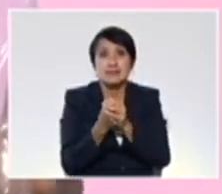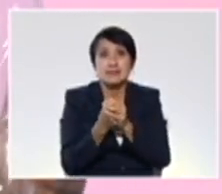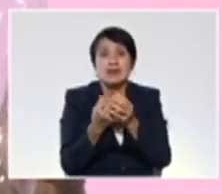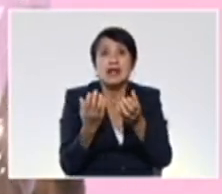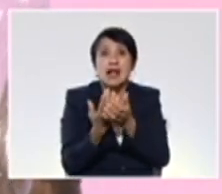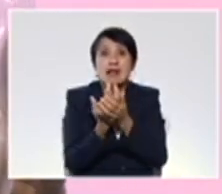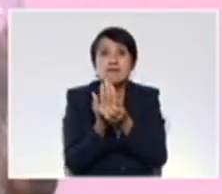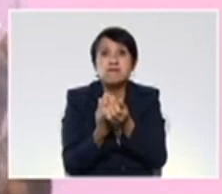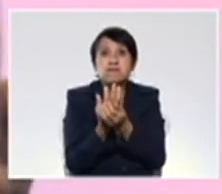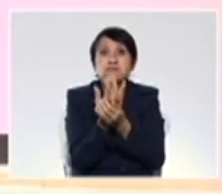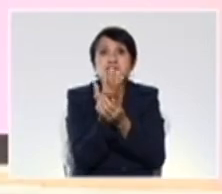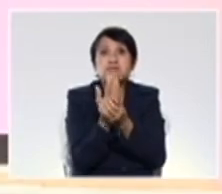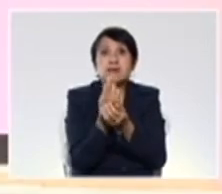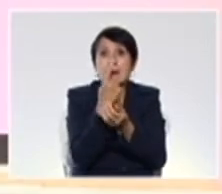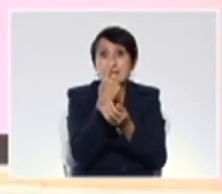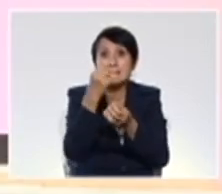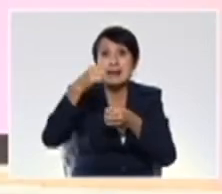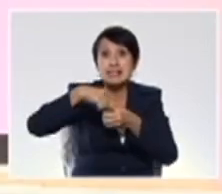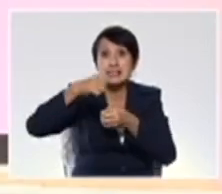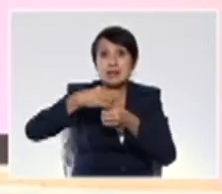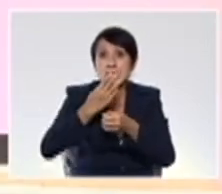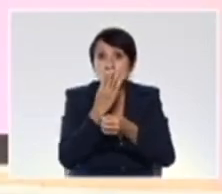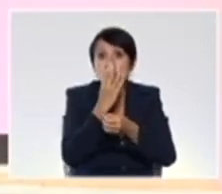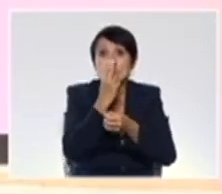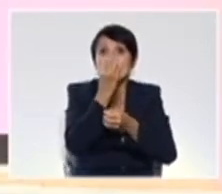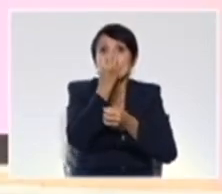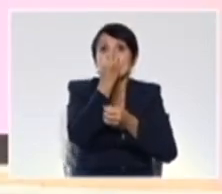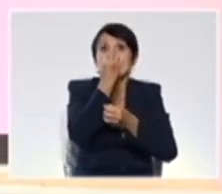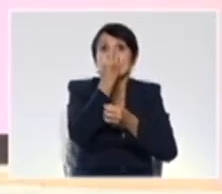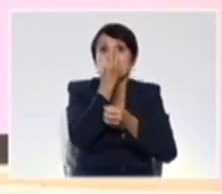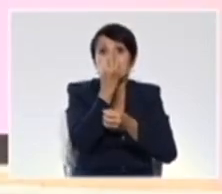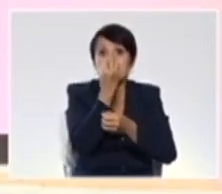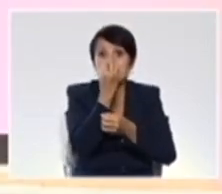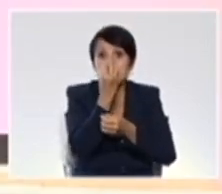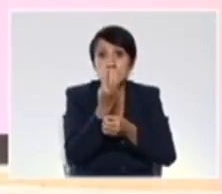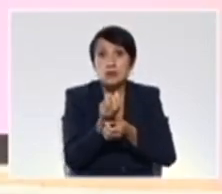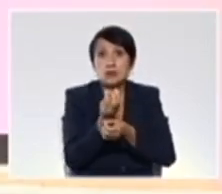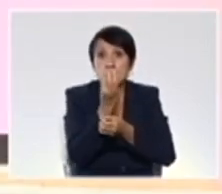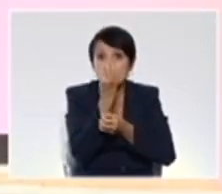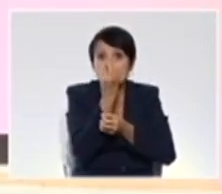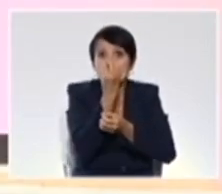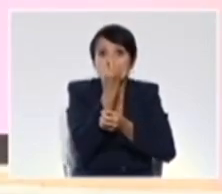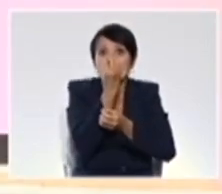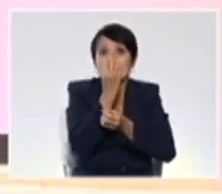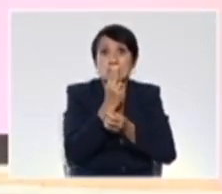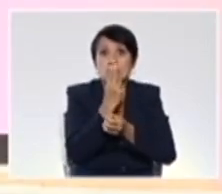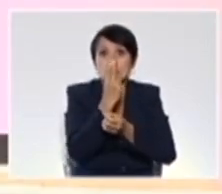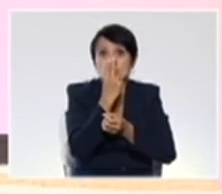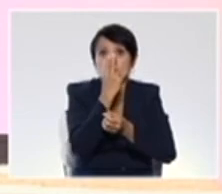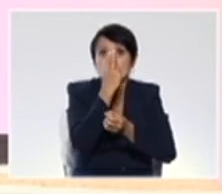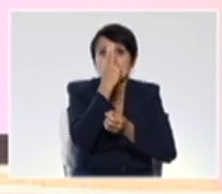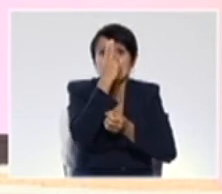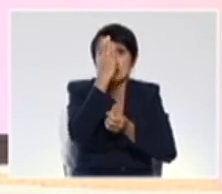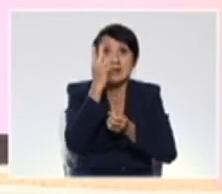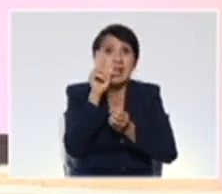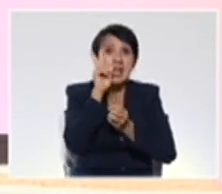el vapor medicinal nebulizaciones, lo cual nos va a permitir limpiar nuestras vías